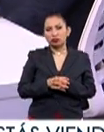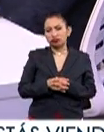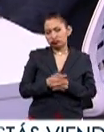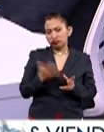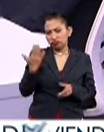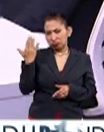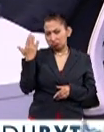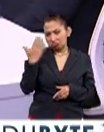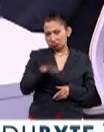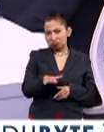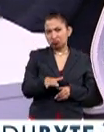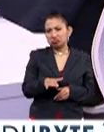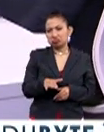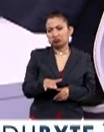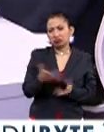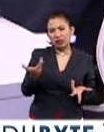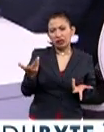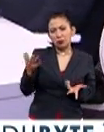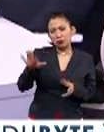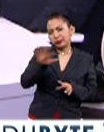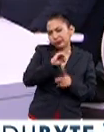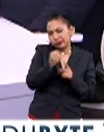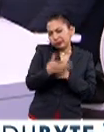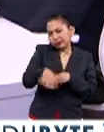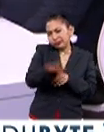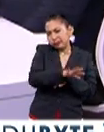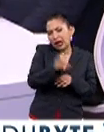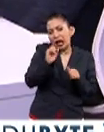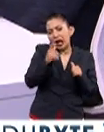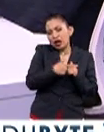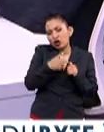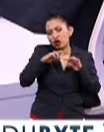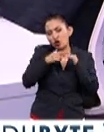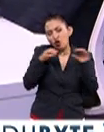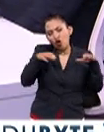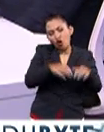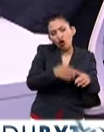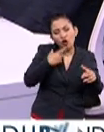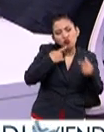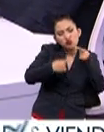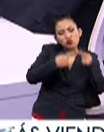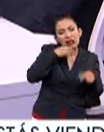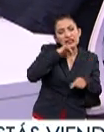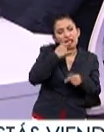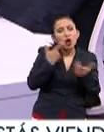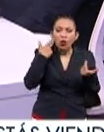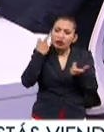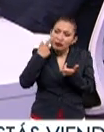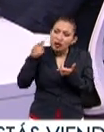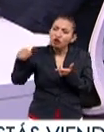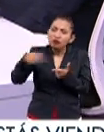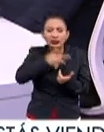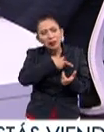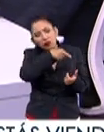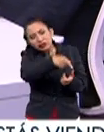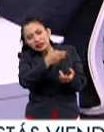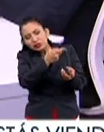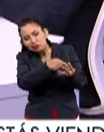Entiendo que por alguna circunstancia, en el marco de algo, se reúnen con sus colegas de Chile y les platican, nosotros tenemos